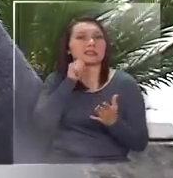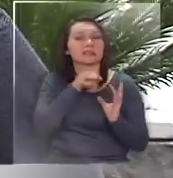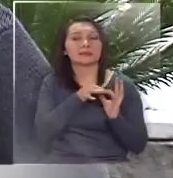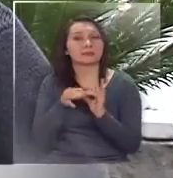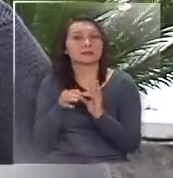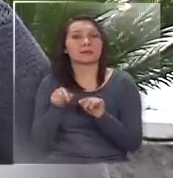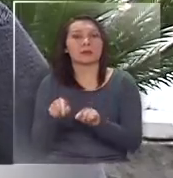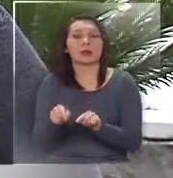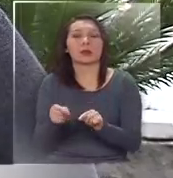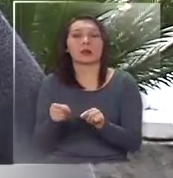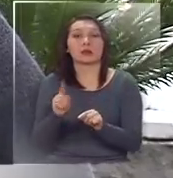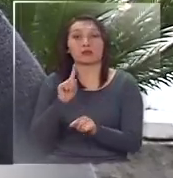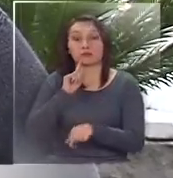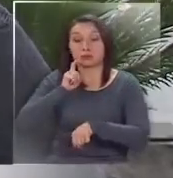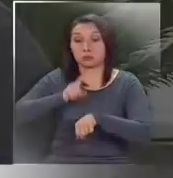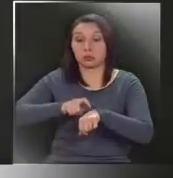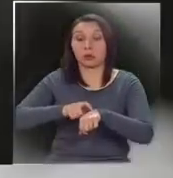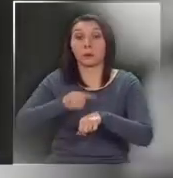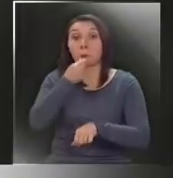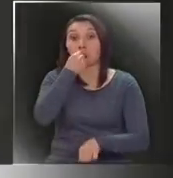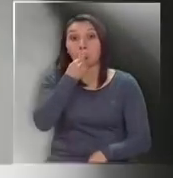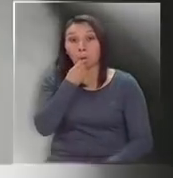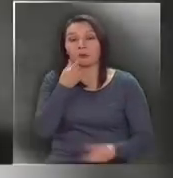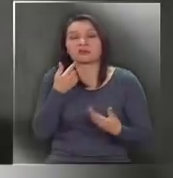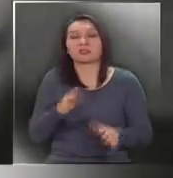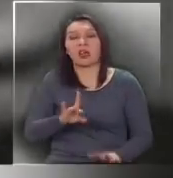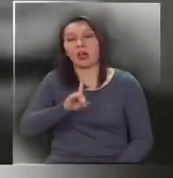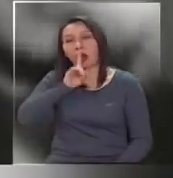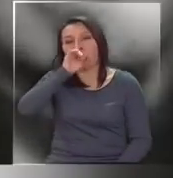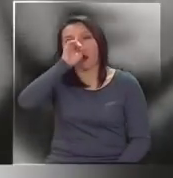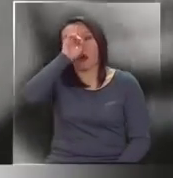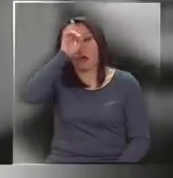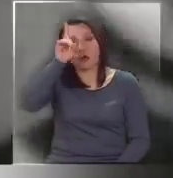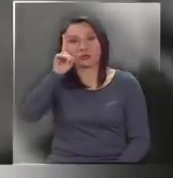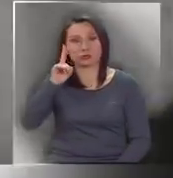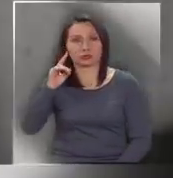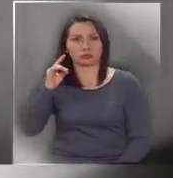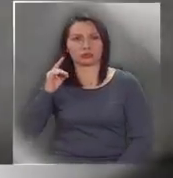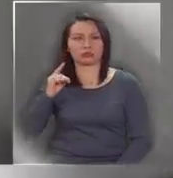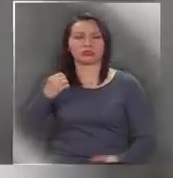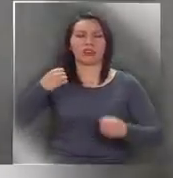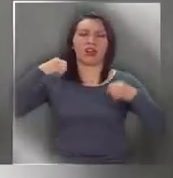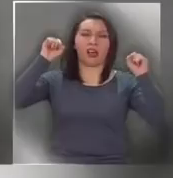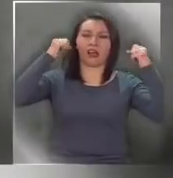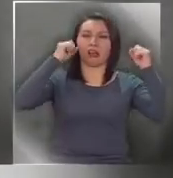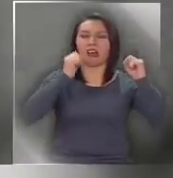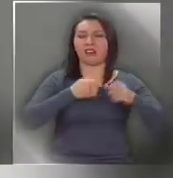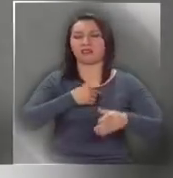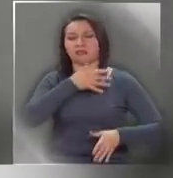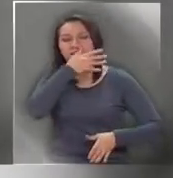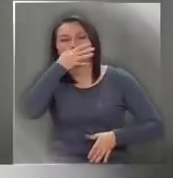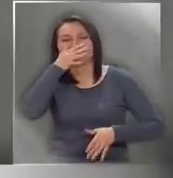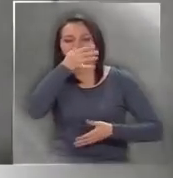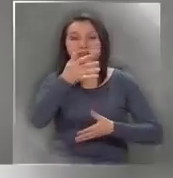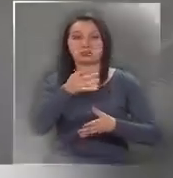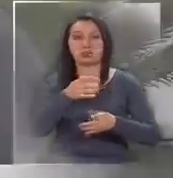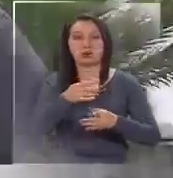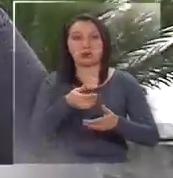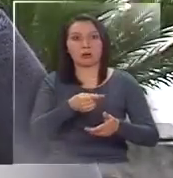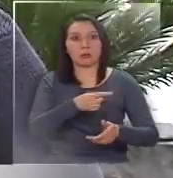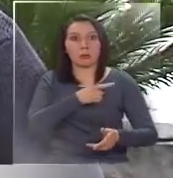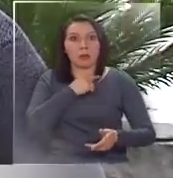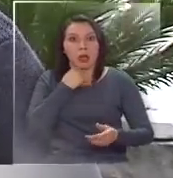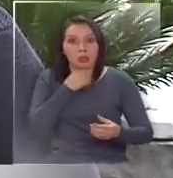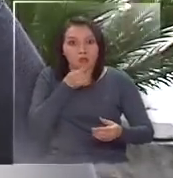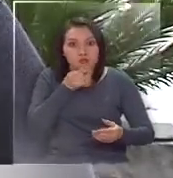con el hecho de que hay un momento en que Hitler se había acostumbrado a tal nivel de victorias que el hecho de una derrota como